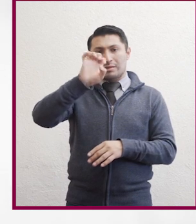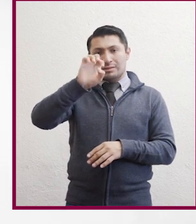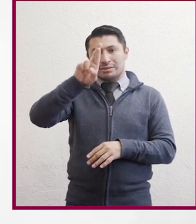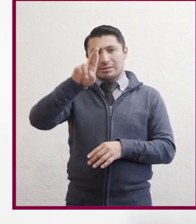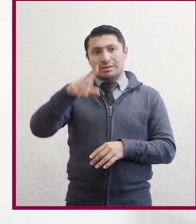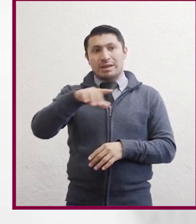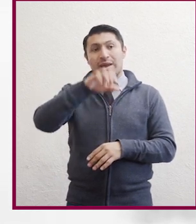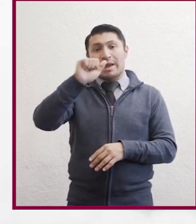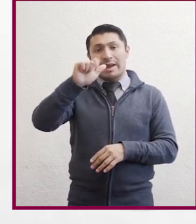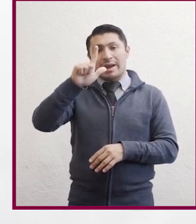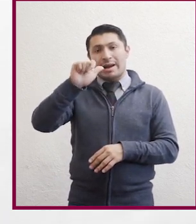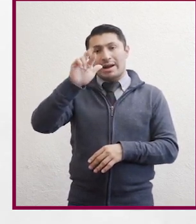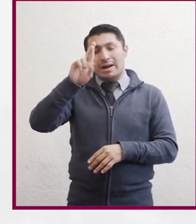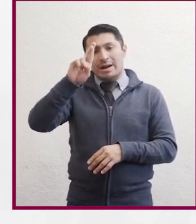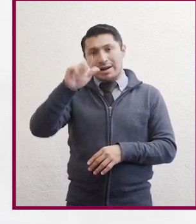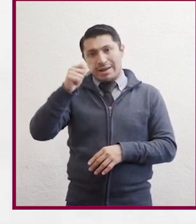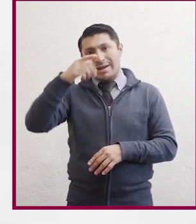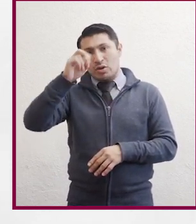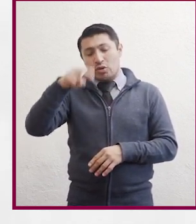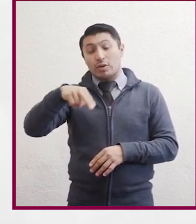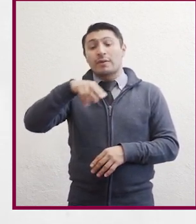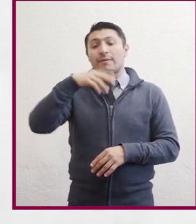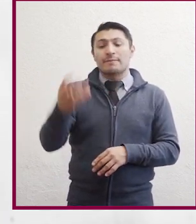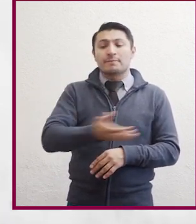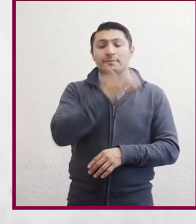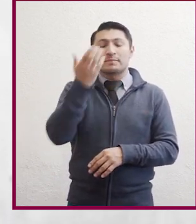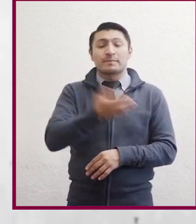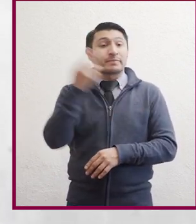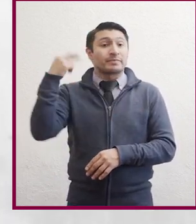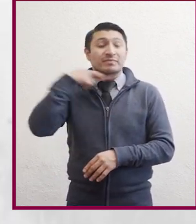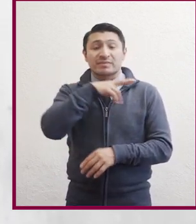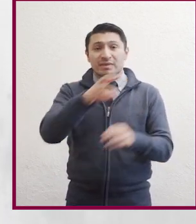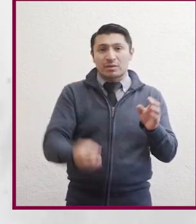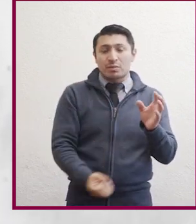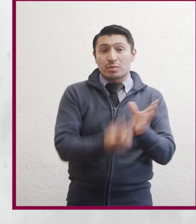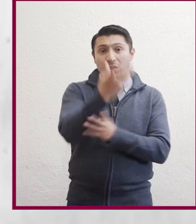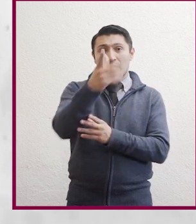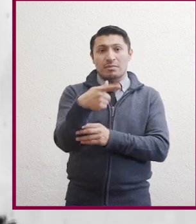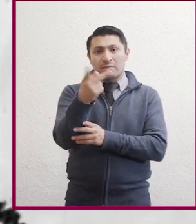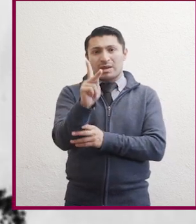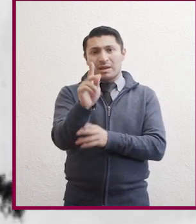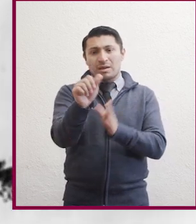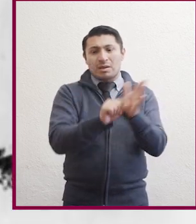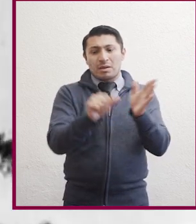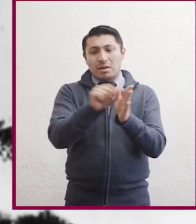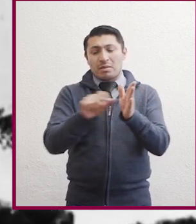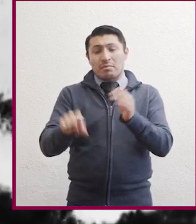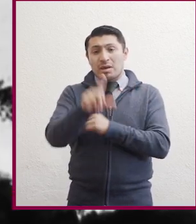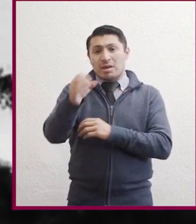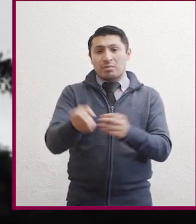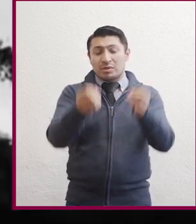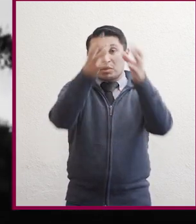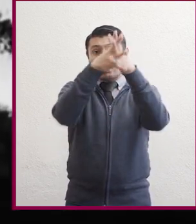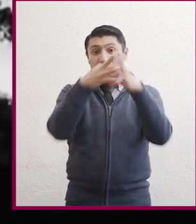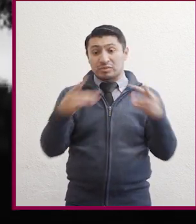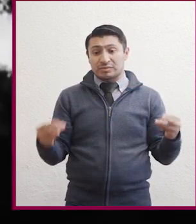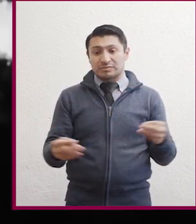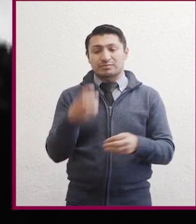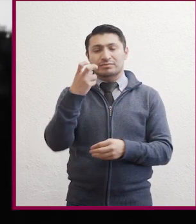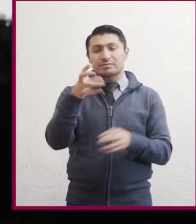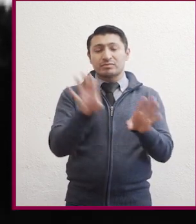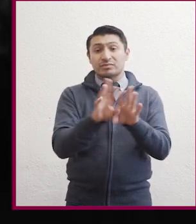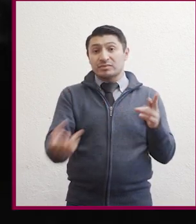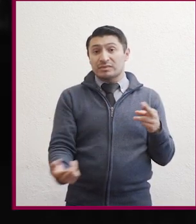de Aragón y en poco tiempo se volvió una atracción popular, aunque se extinguió unos meses más tarde.